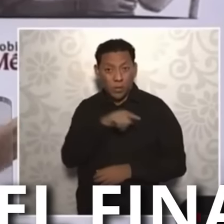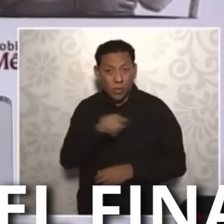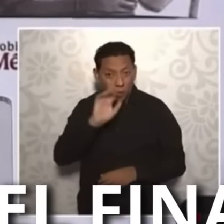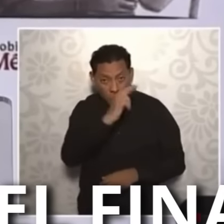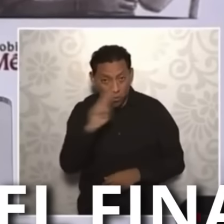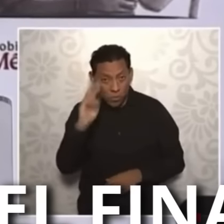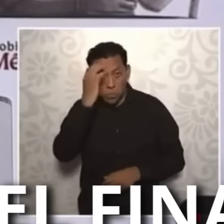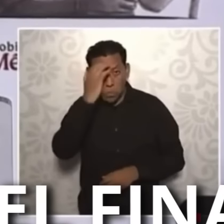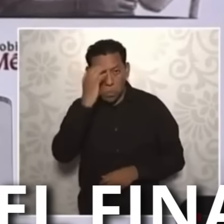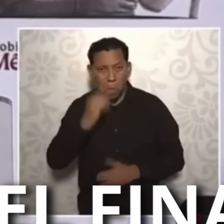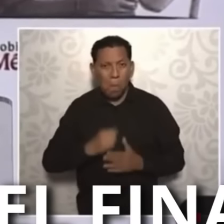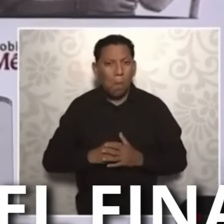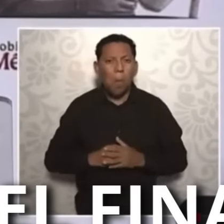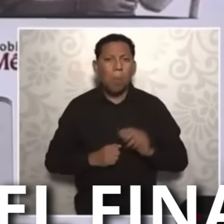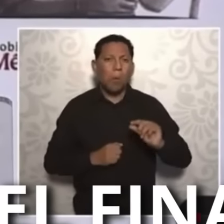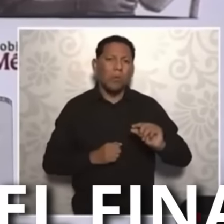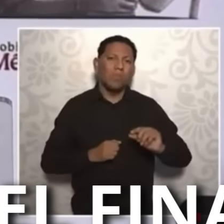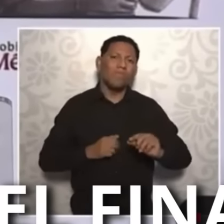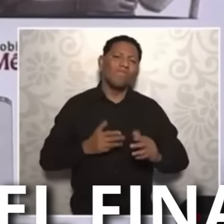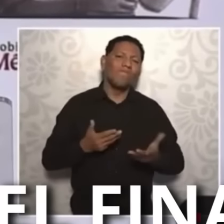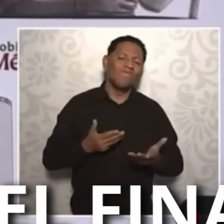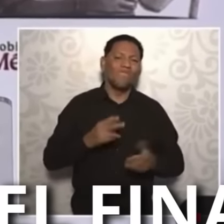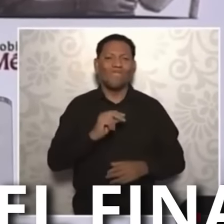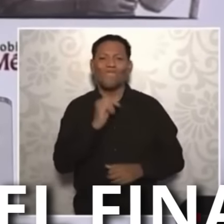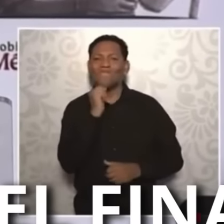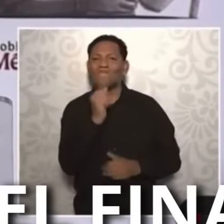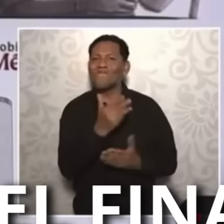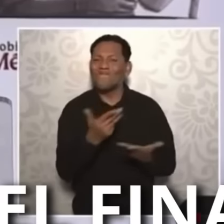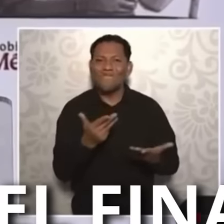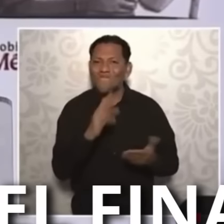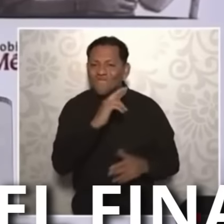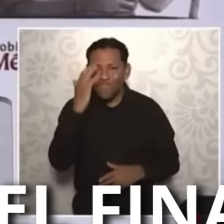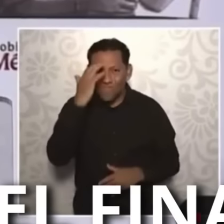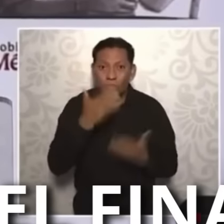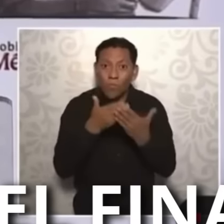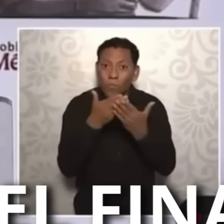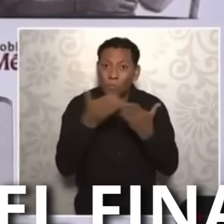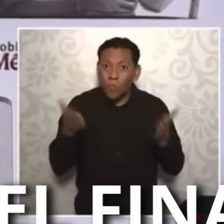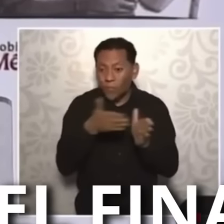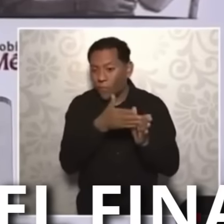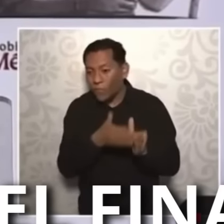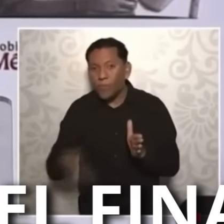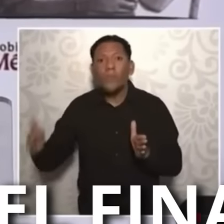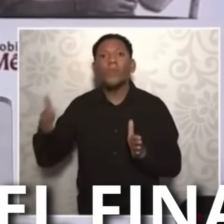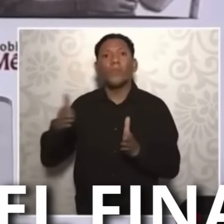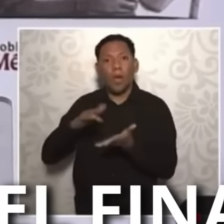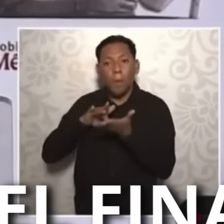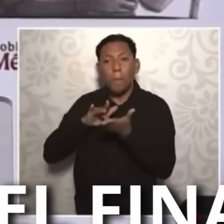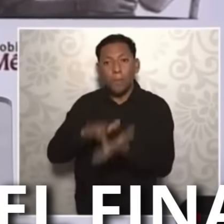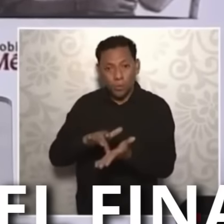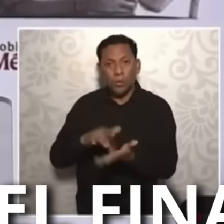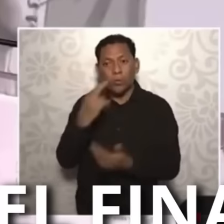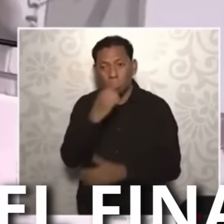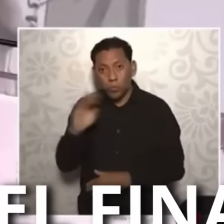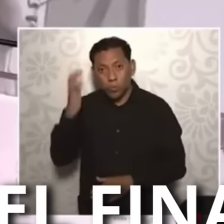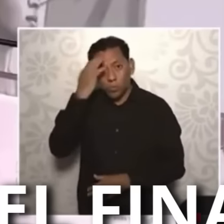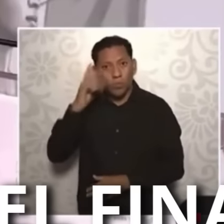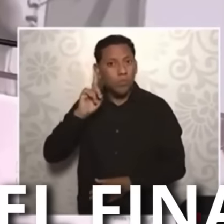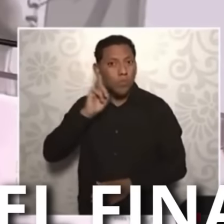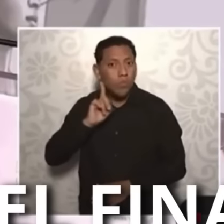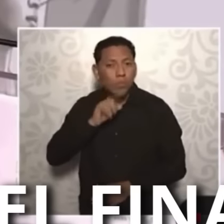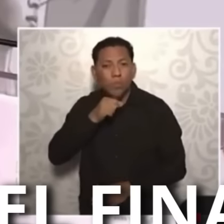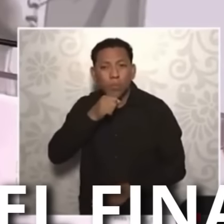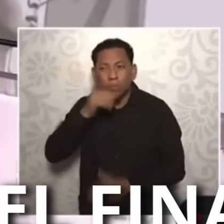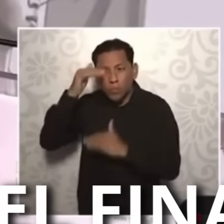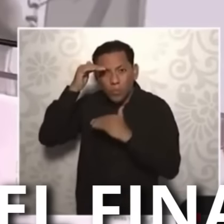nada. Ahora, con la pensión para mujeres bienestar, se reconoce el trabajo de las mujeres adultas